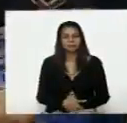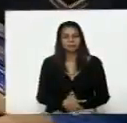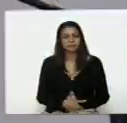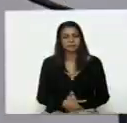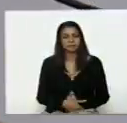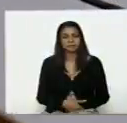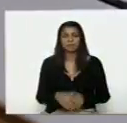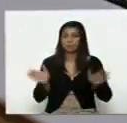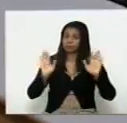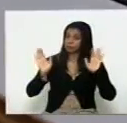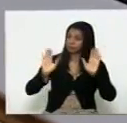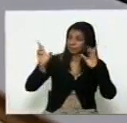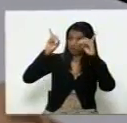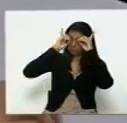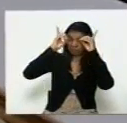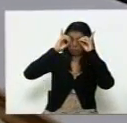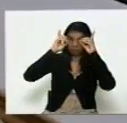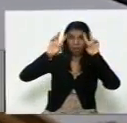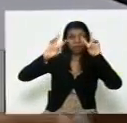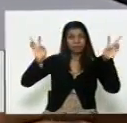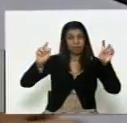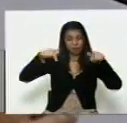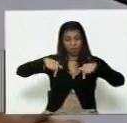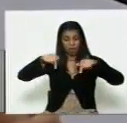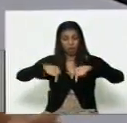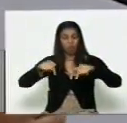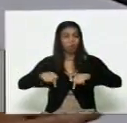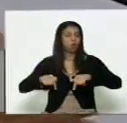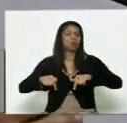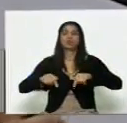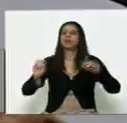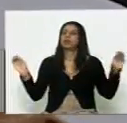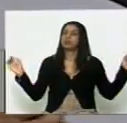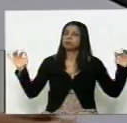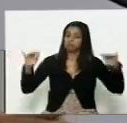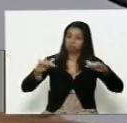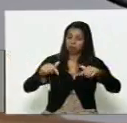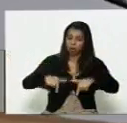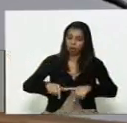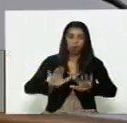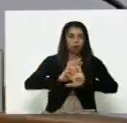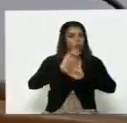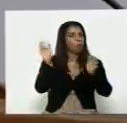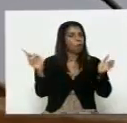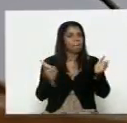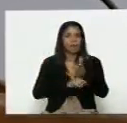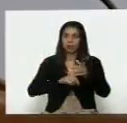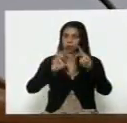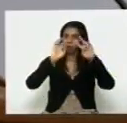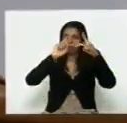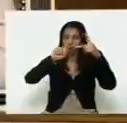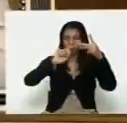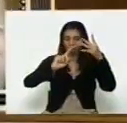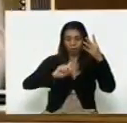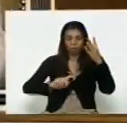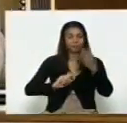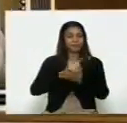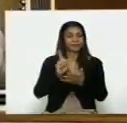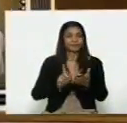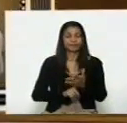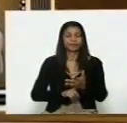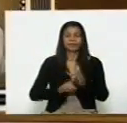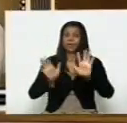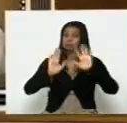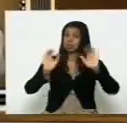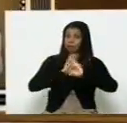Ciudadana presidenta, el motivo de la convocatoria de esta sesión ha sido visto en su totalidad. Bueno, agotada la materia, se